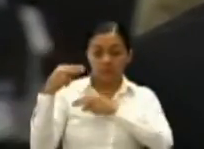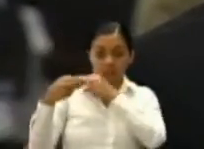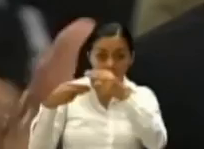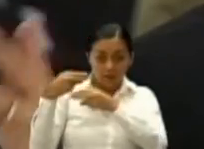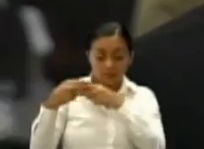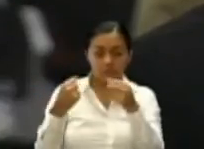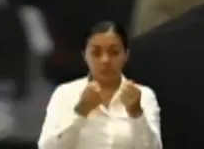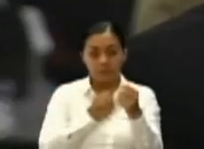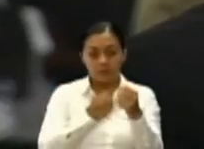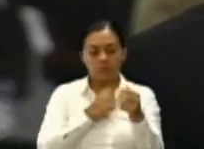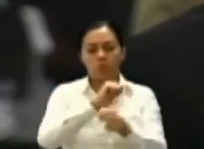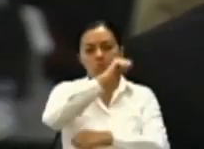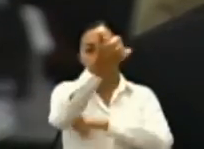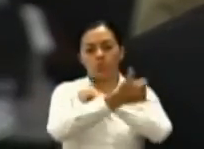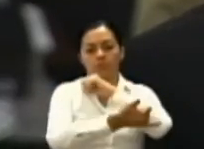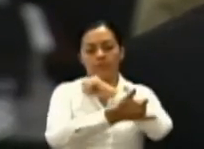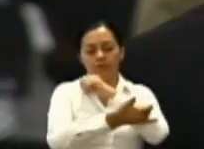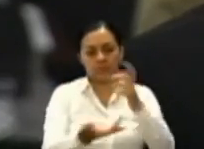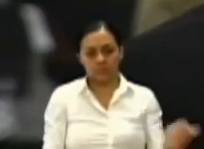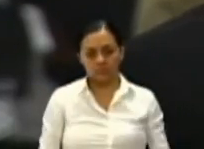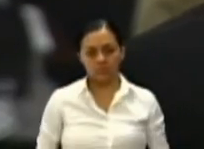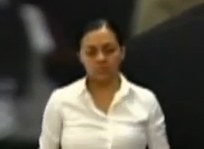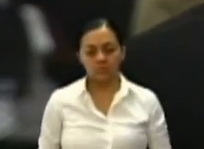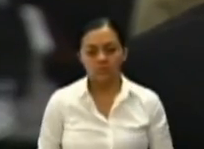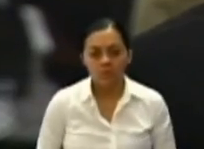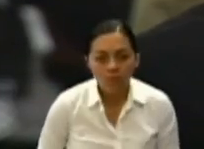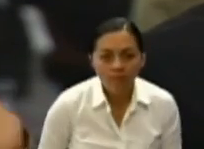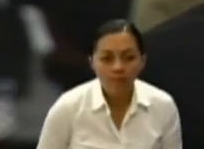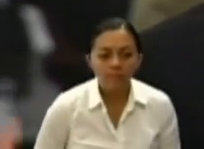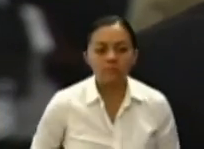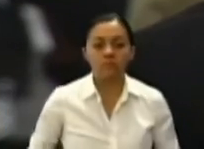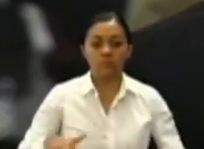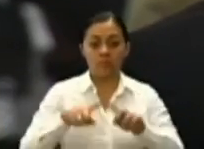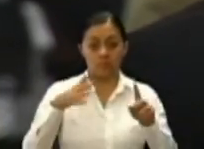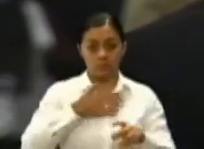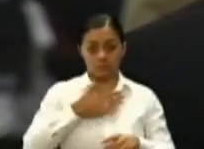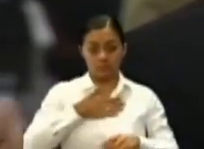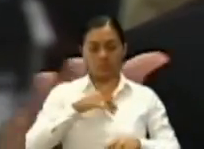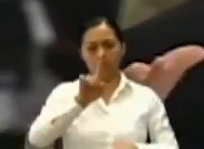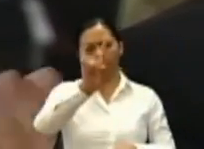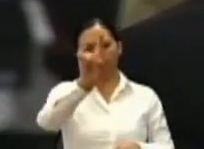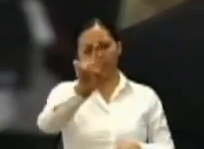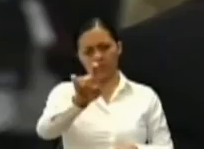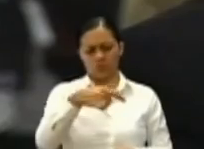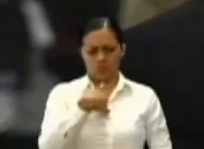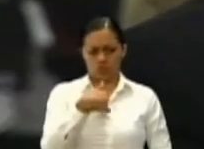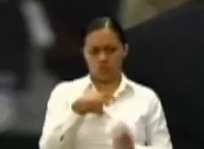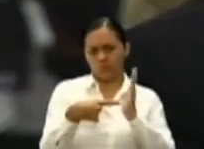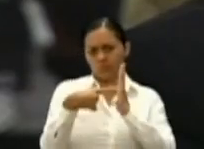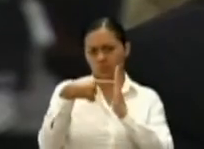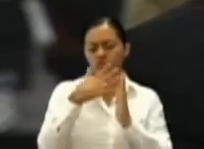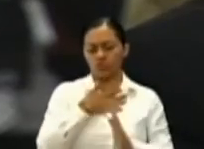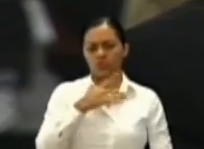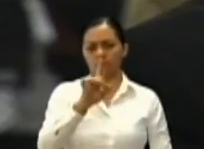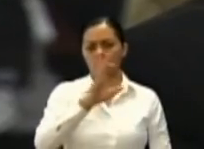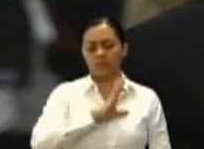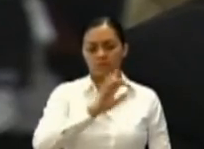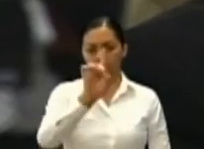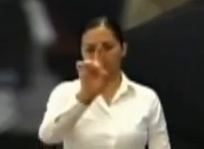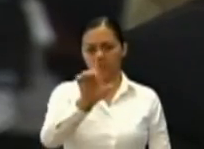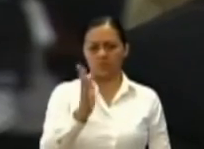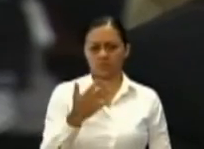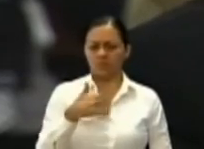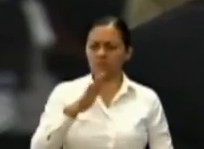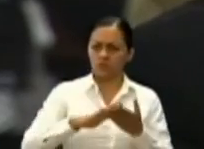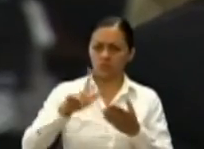patrimonios etcétera a mí sí me gustaría consultarle de parte del administración tributaria de una manera más técnica al señor nuevo es él